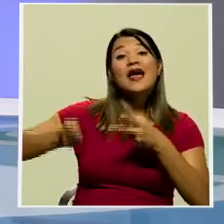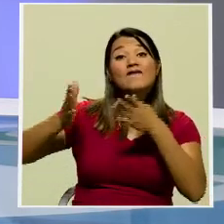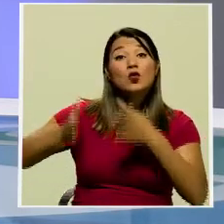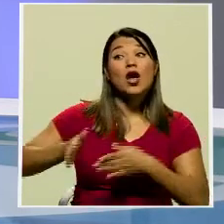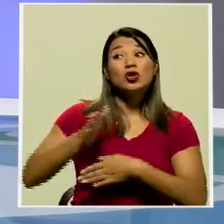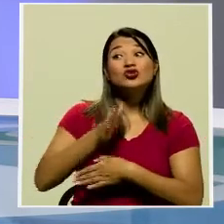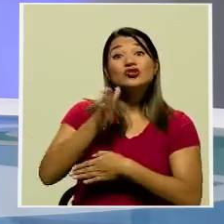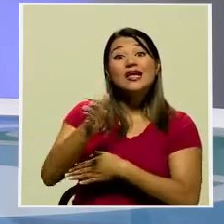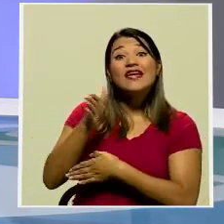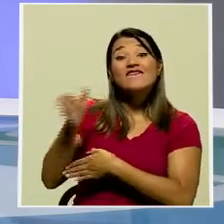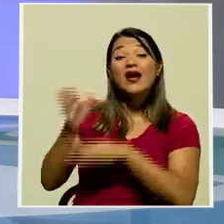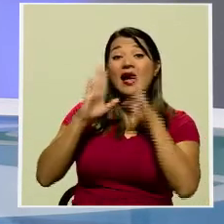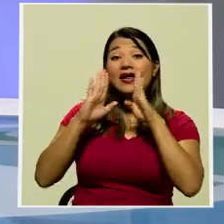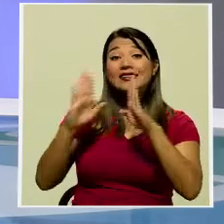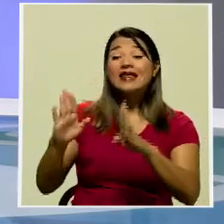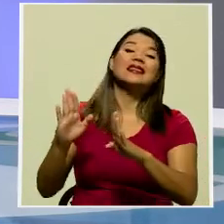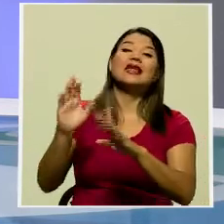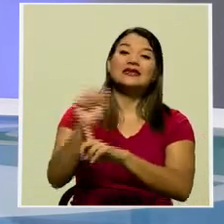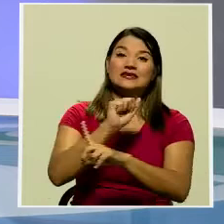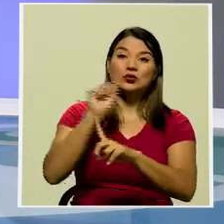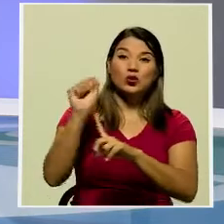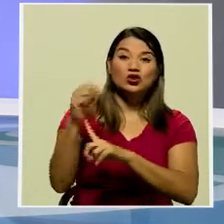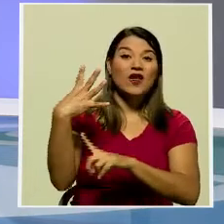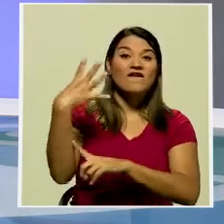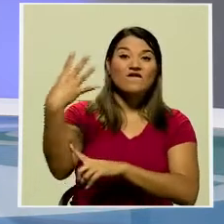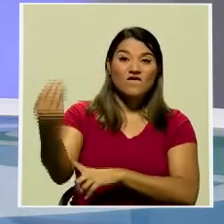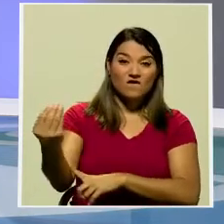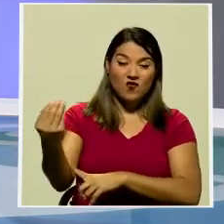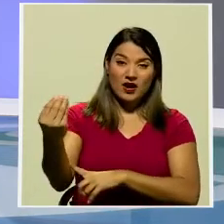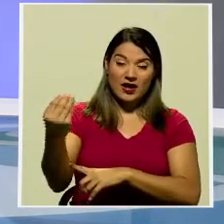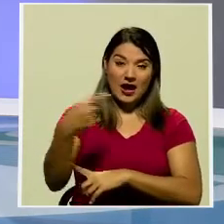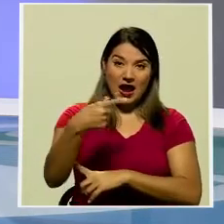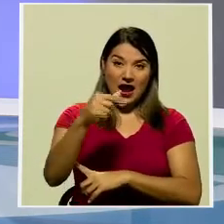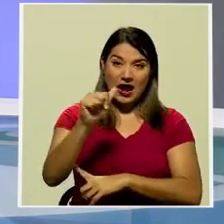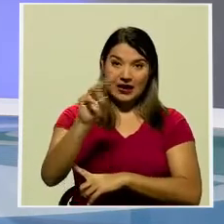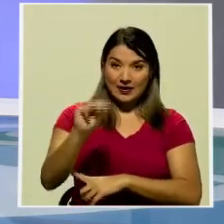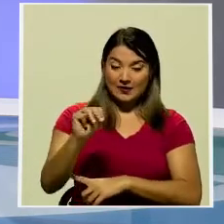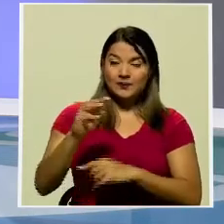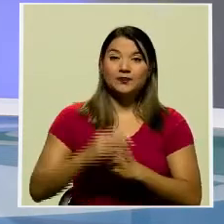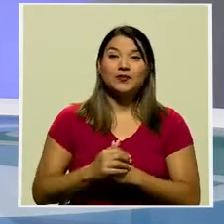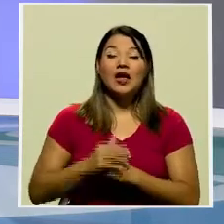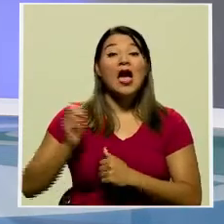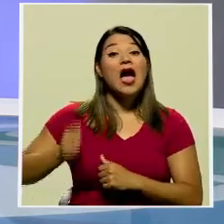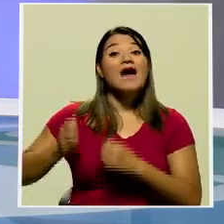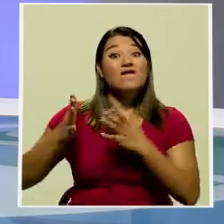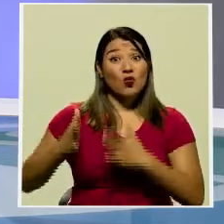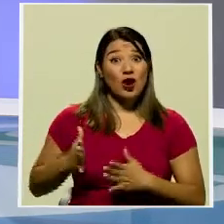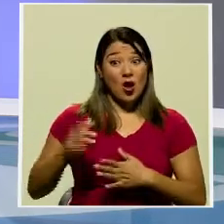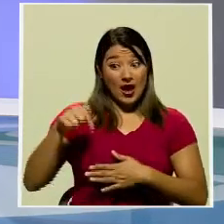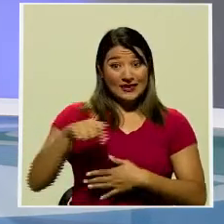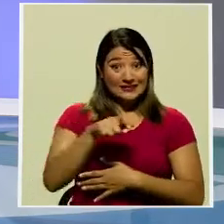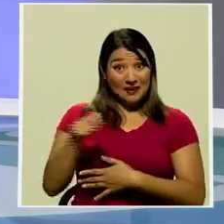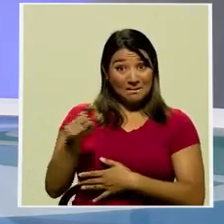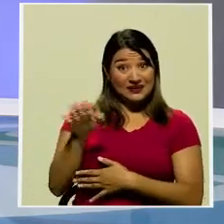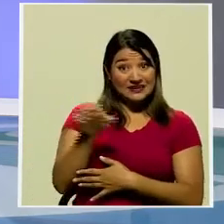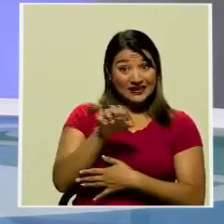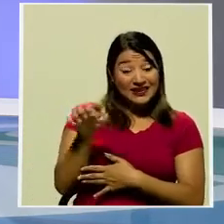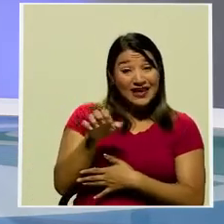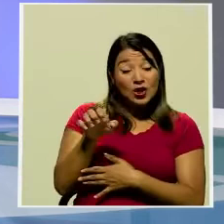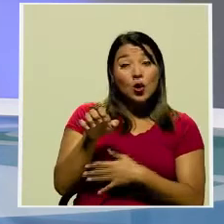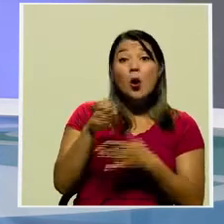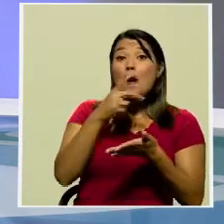casos fuera del área metropolitana. Los procuradores llevan todo el mes de enero pagando, oiga